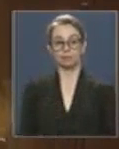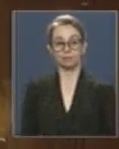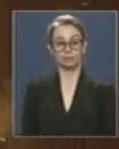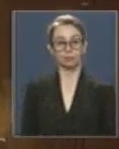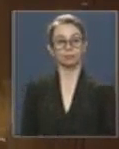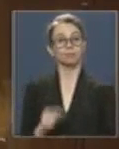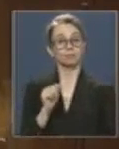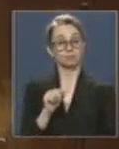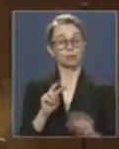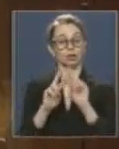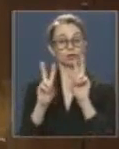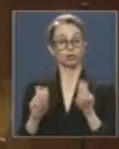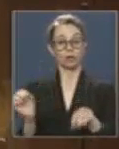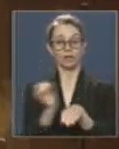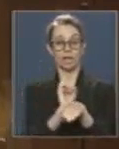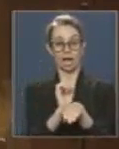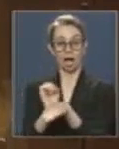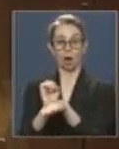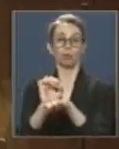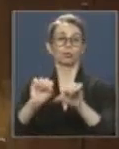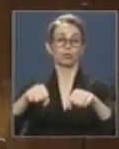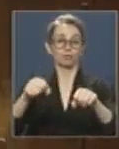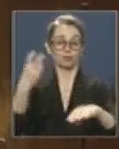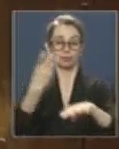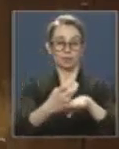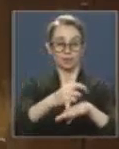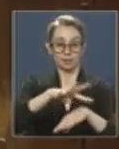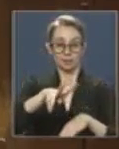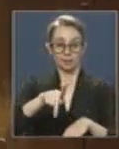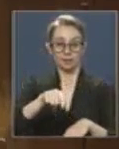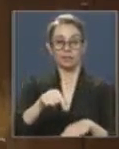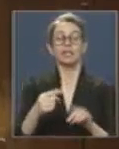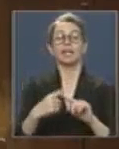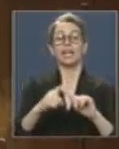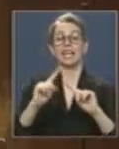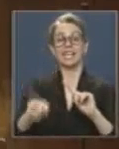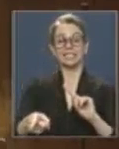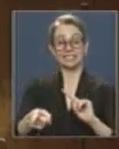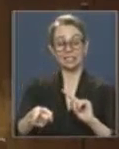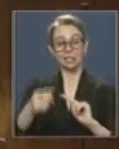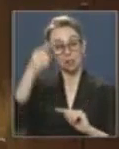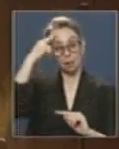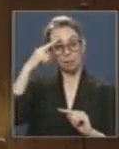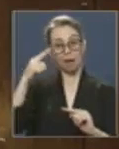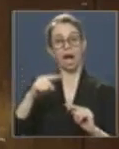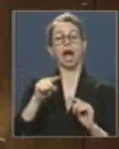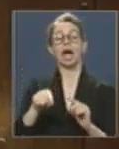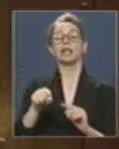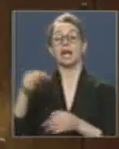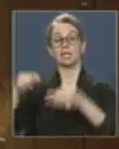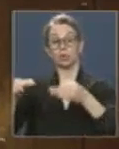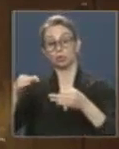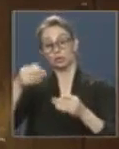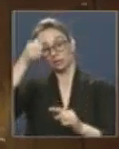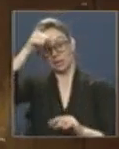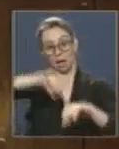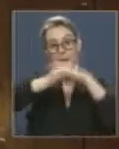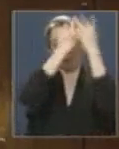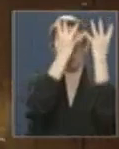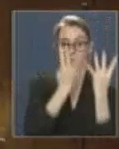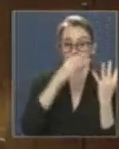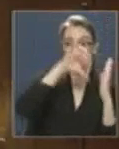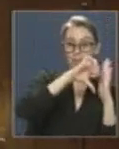Esto recaído sobre vehículos motorizados. Entre aquellos que exigen como condición para otorgar las penas sustitutivas de las